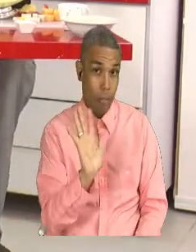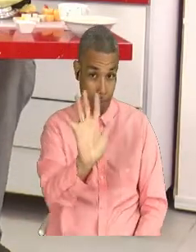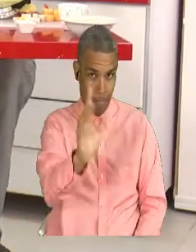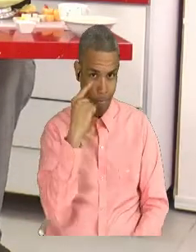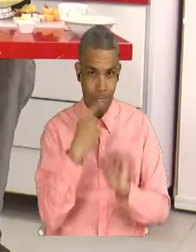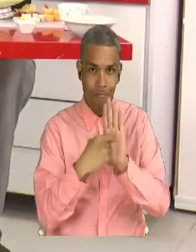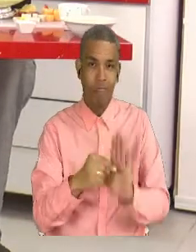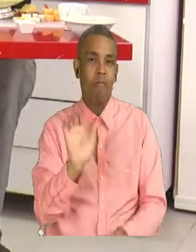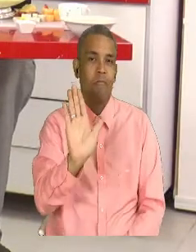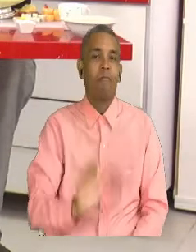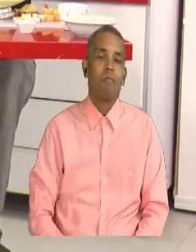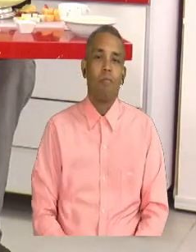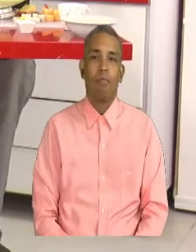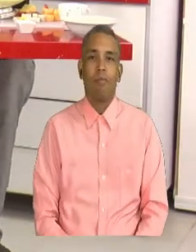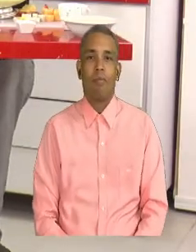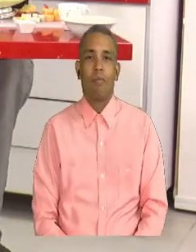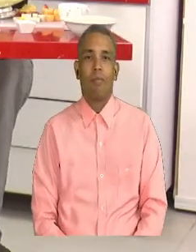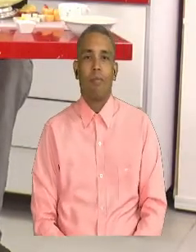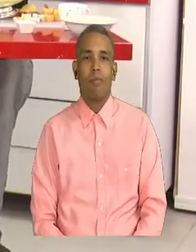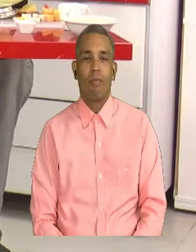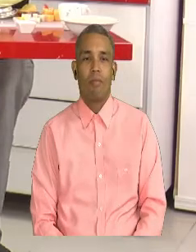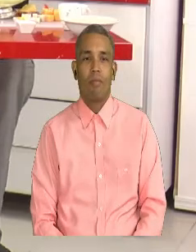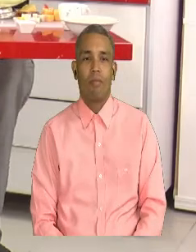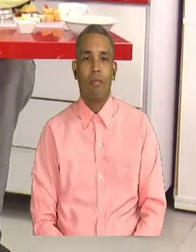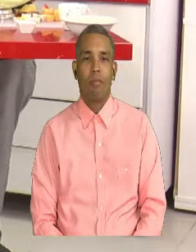chuparse los dedos. Ya regresamos.